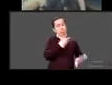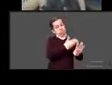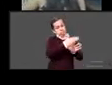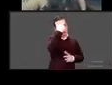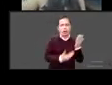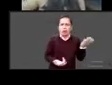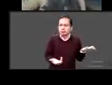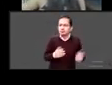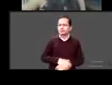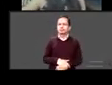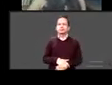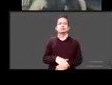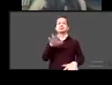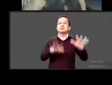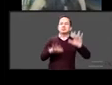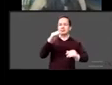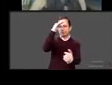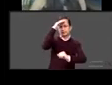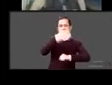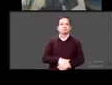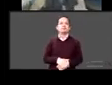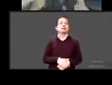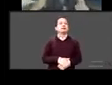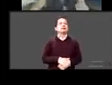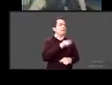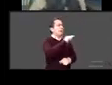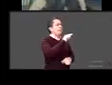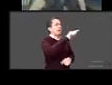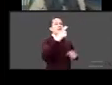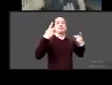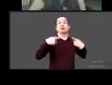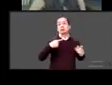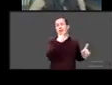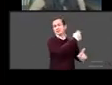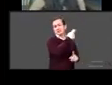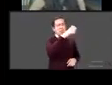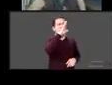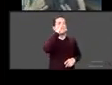tienen extremas métodos, formas brutales de violencia, pero en